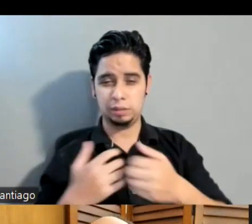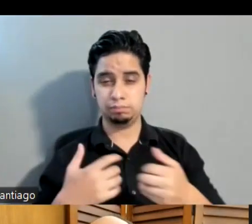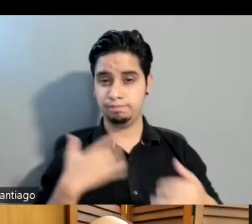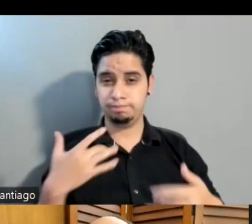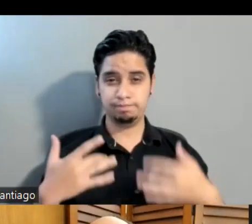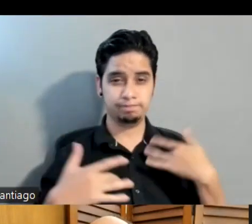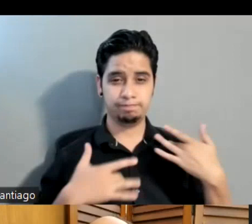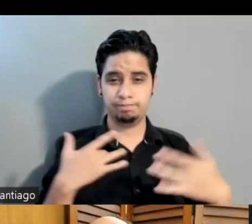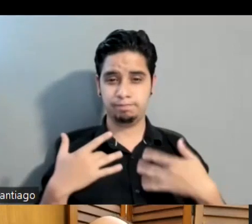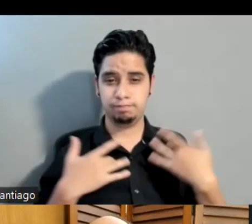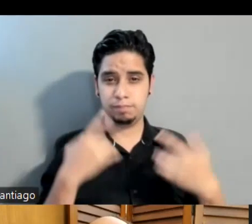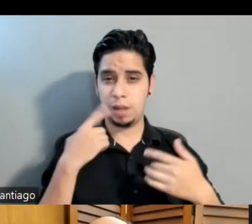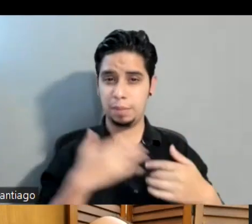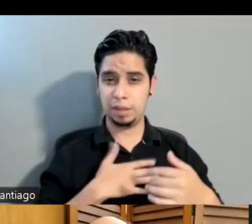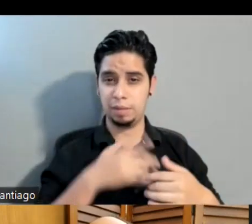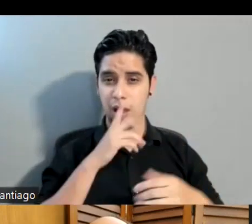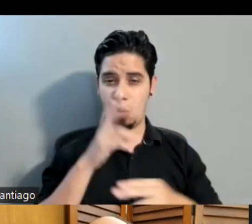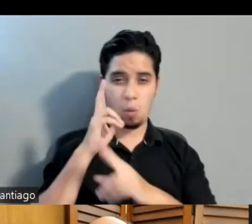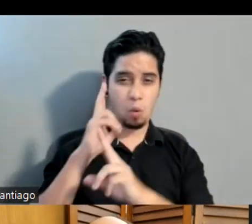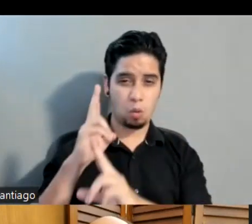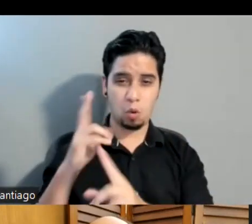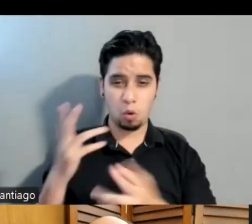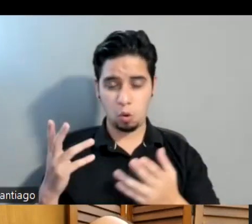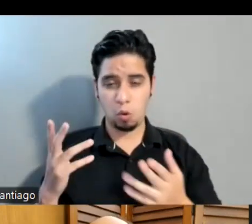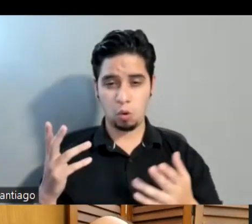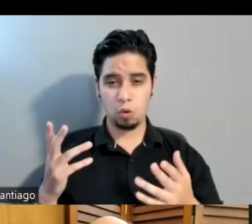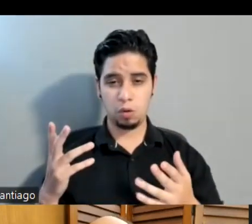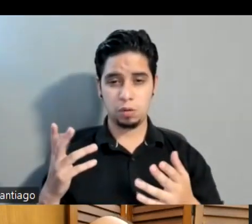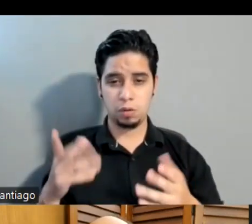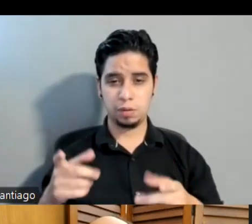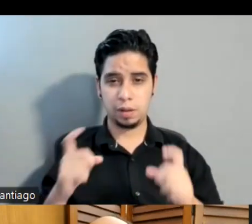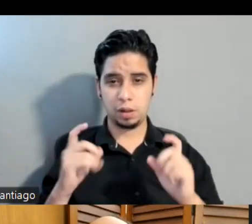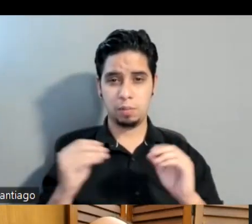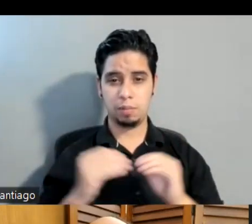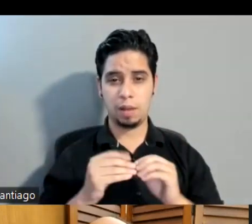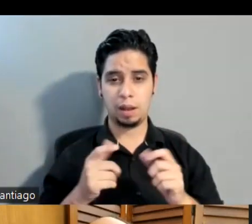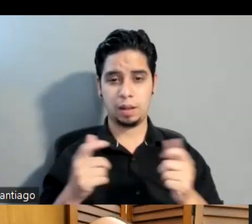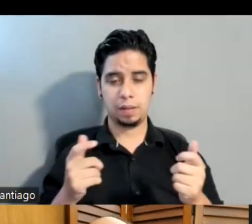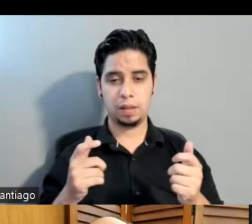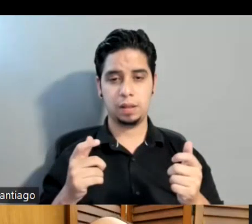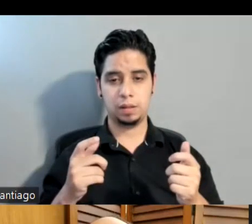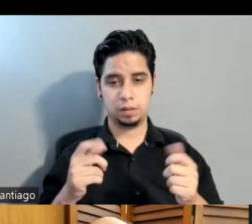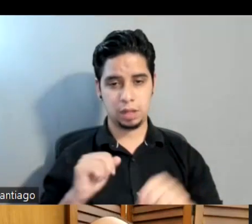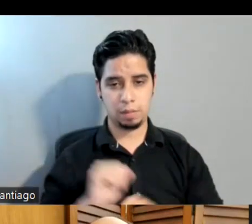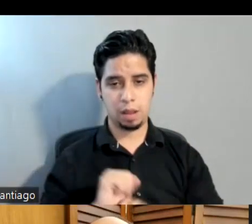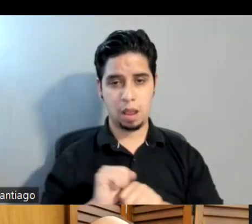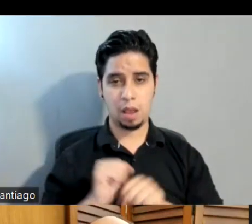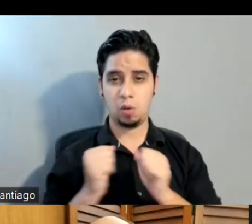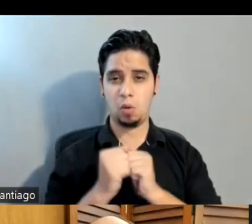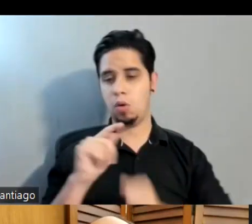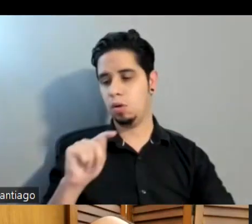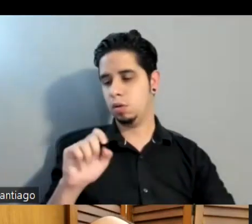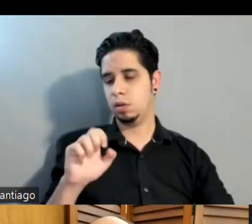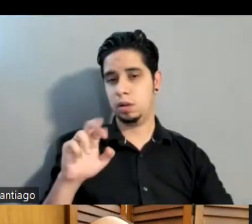para mí es un privilegio y uno de los regalos más grandes yo estar al lado de Tere, porque Tere es